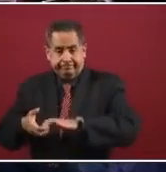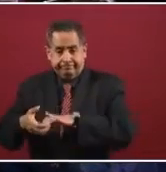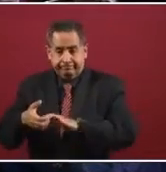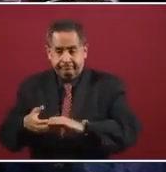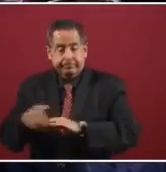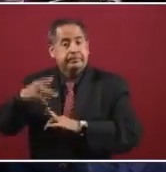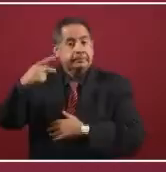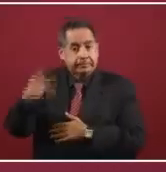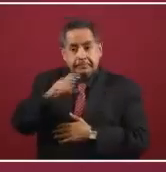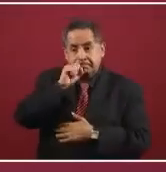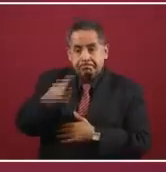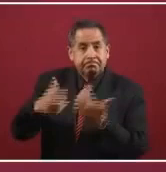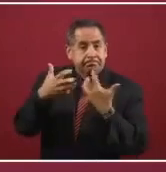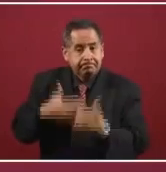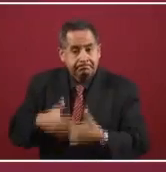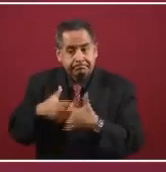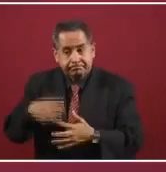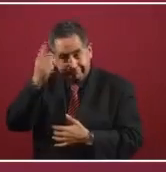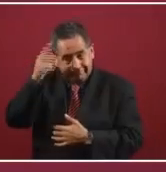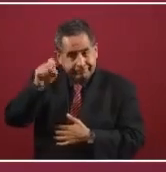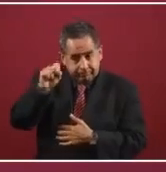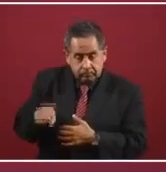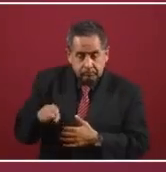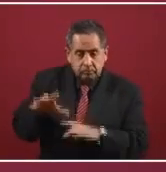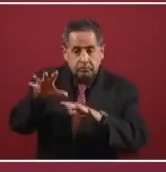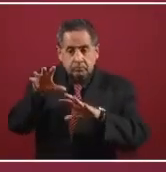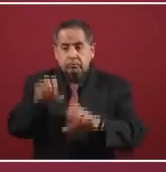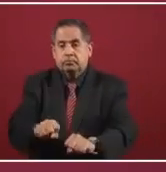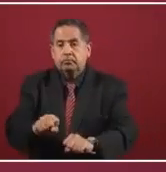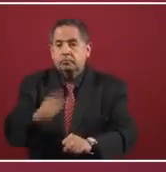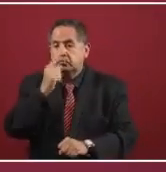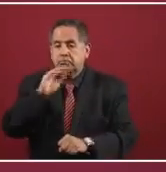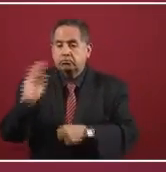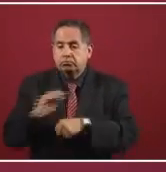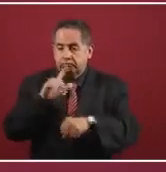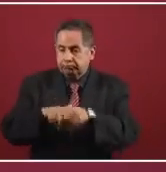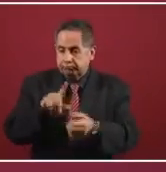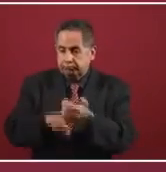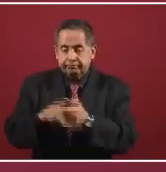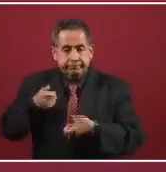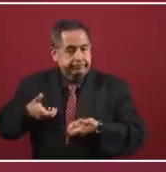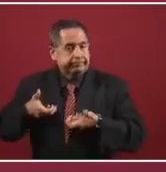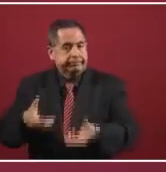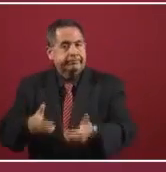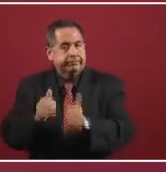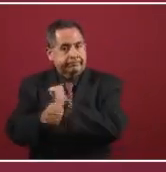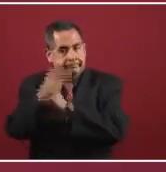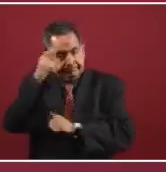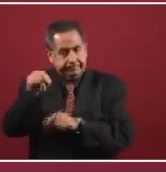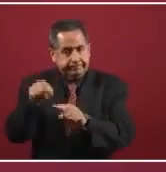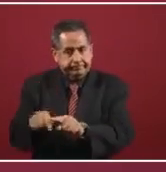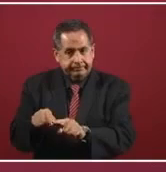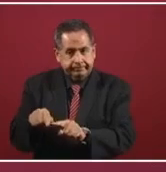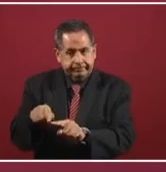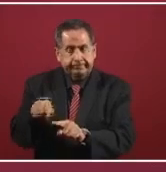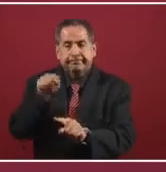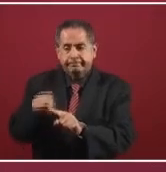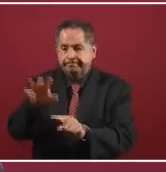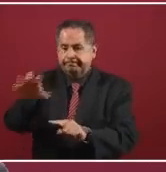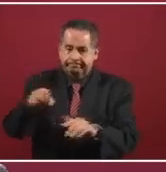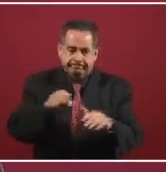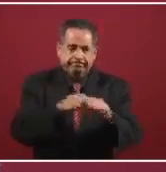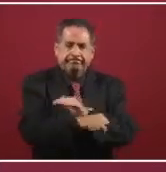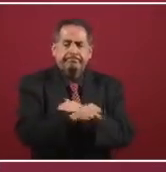de su propiedad que detiene la Policía Federal en las carreteras de México. Entonces, este tipo está metido